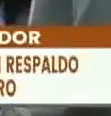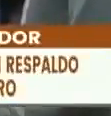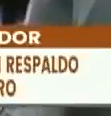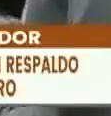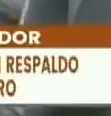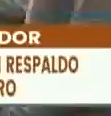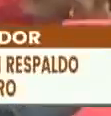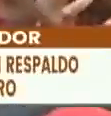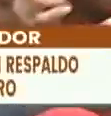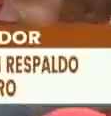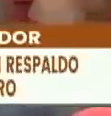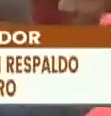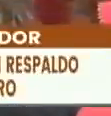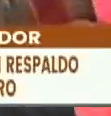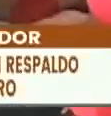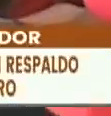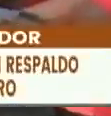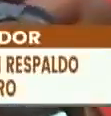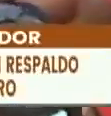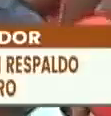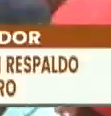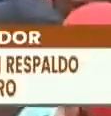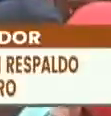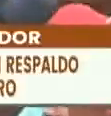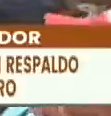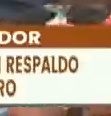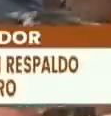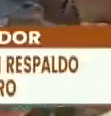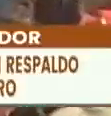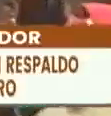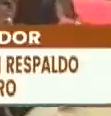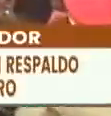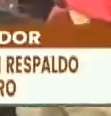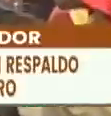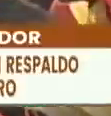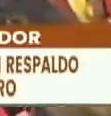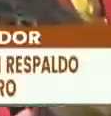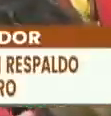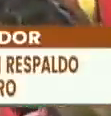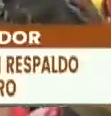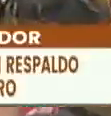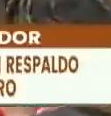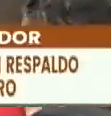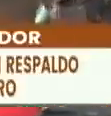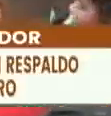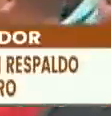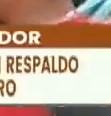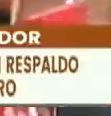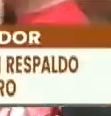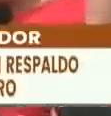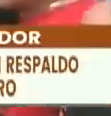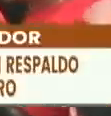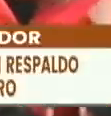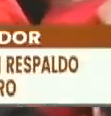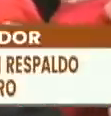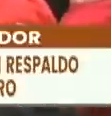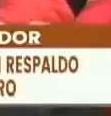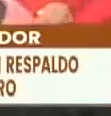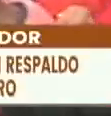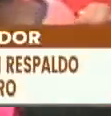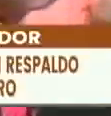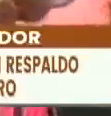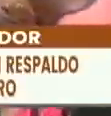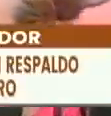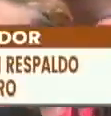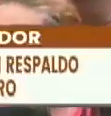que enfrenta nuestro país y que han sido impuestas a petición de la dirigencia de oposición y que ha